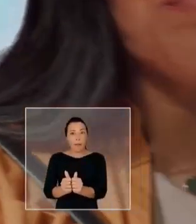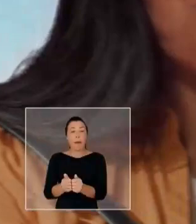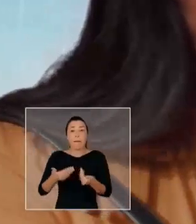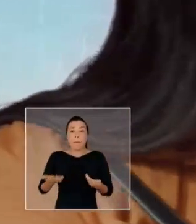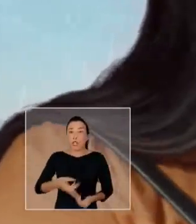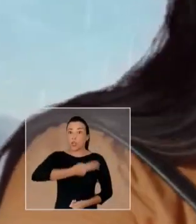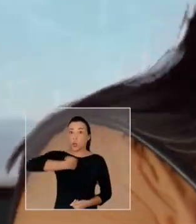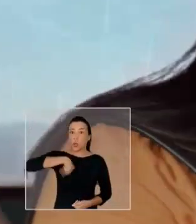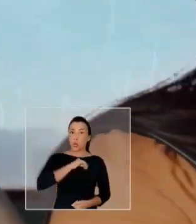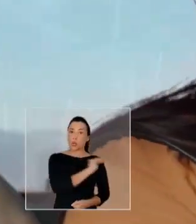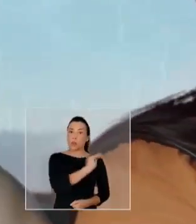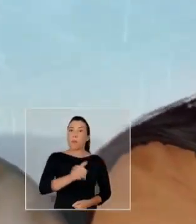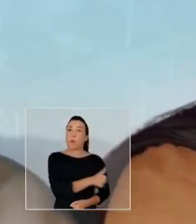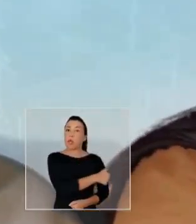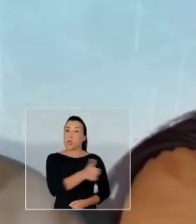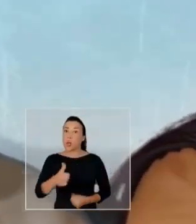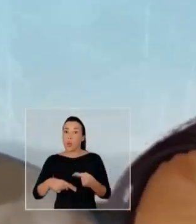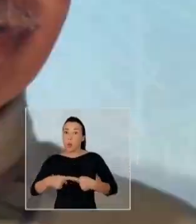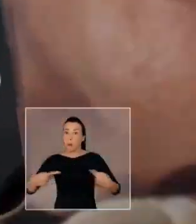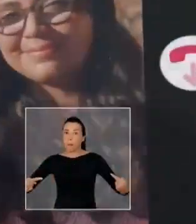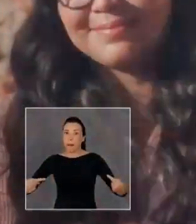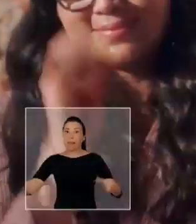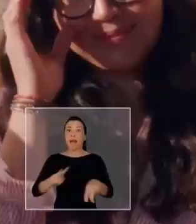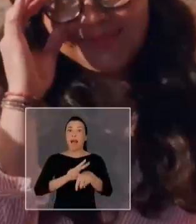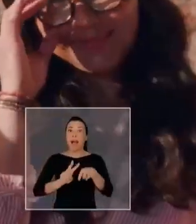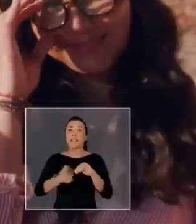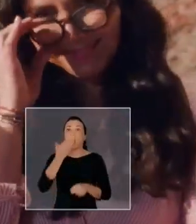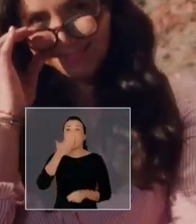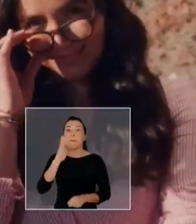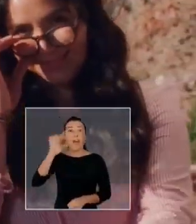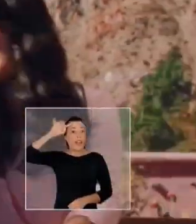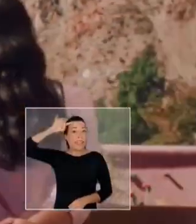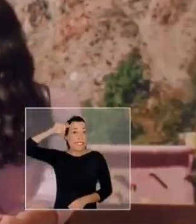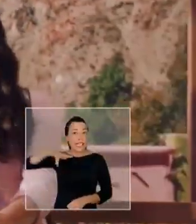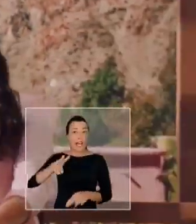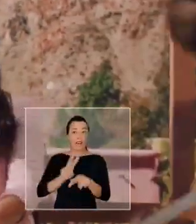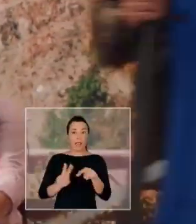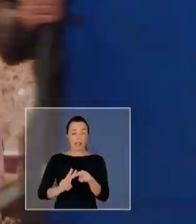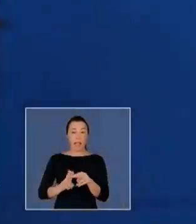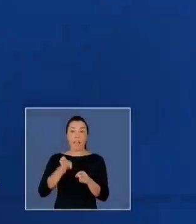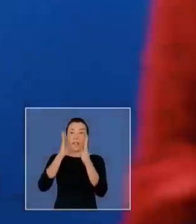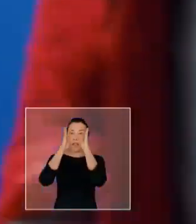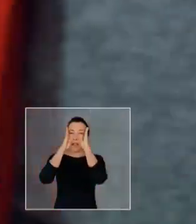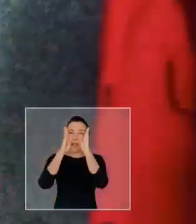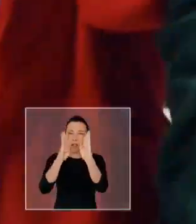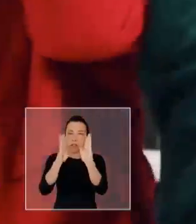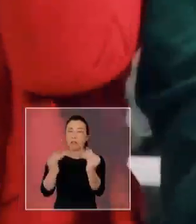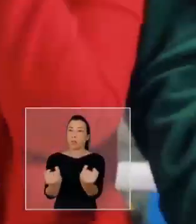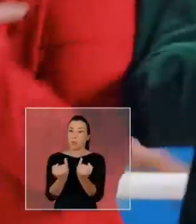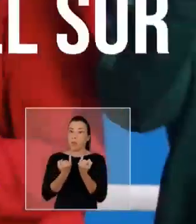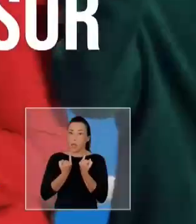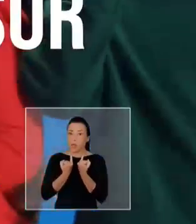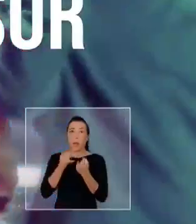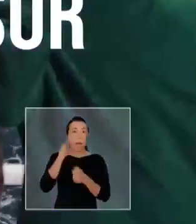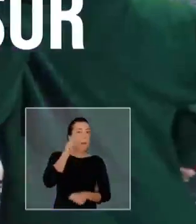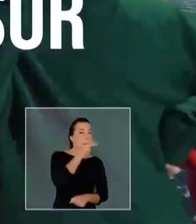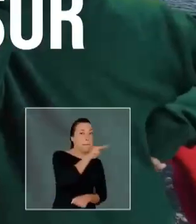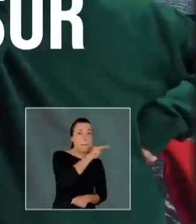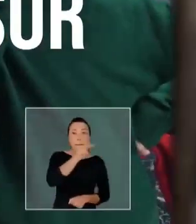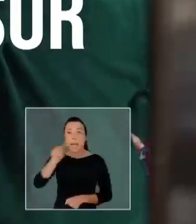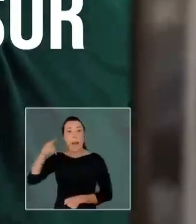eso llamamos a todos nuestros parientes a realizar lo que mejor sabemos hacer. Estar atentos, informados y